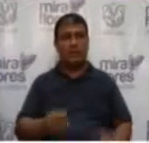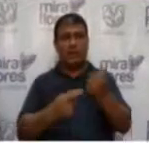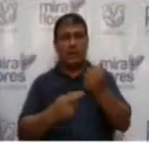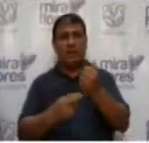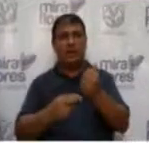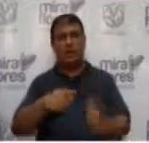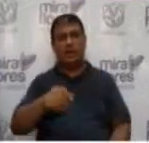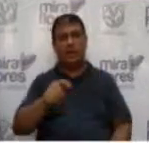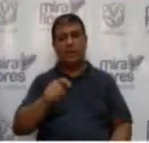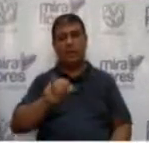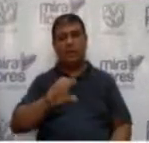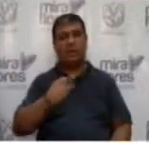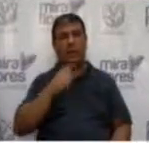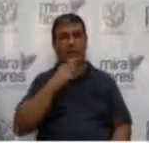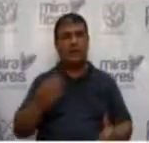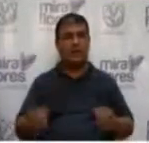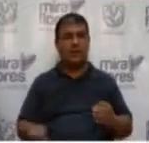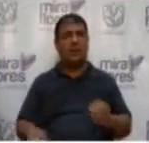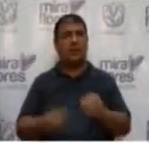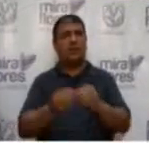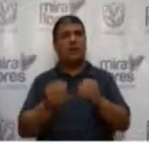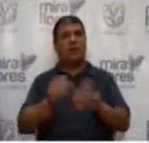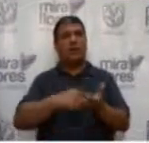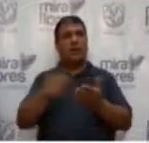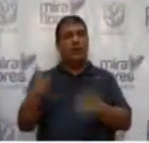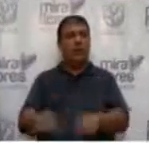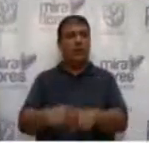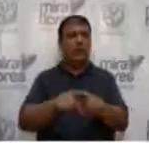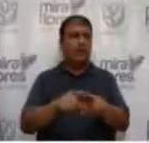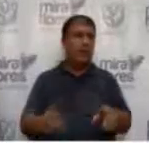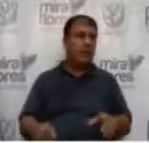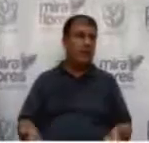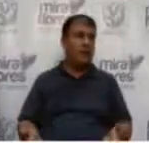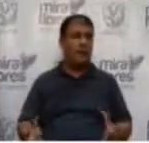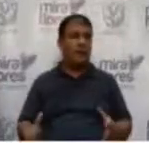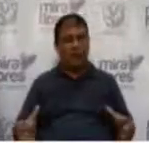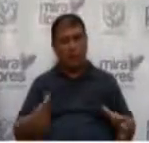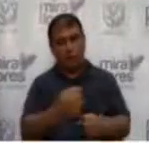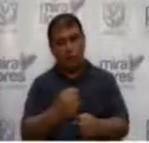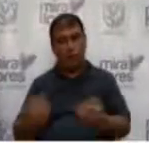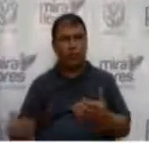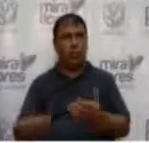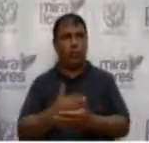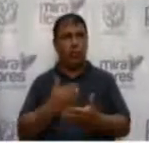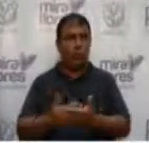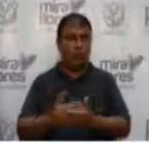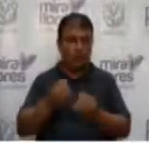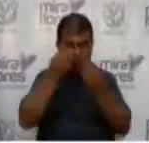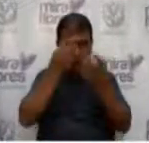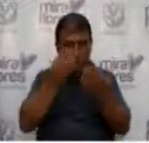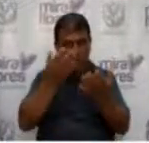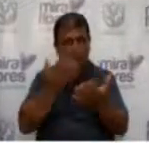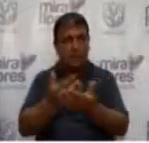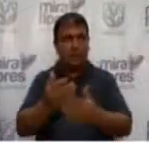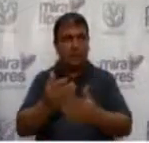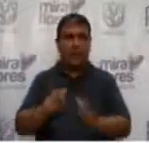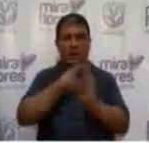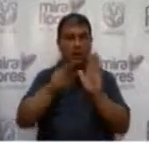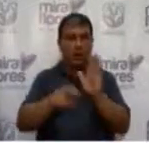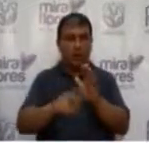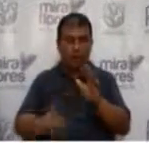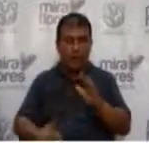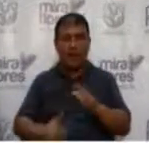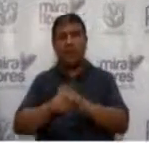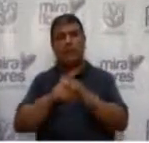regidora Patricia del Río, es que esta ordenanza, además de recoger nuevas informaciones de las últimas normas que